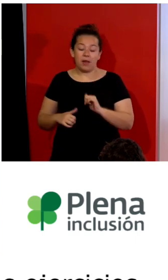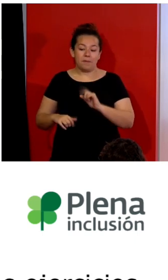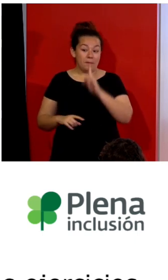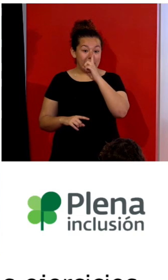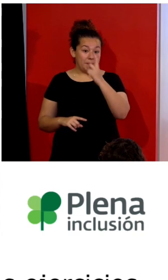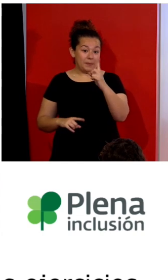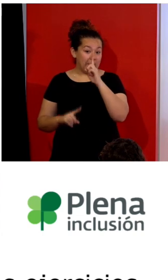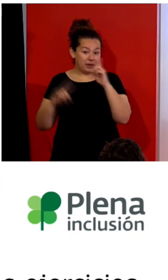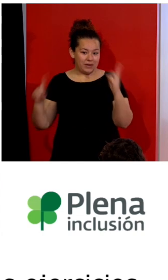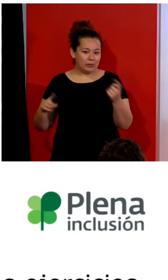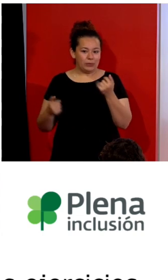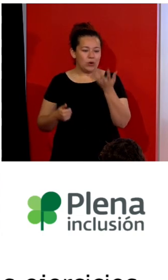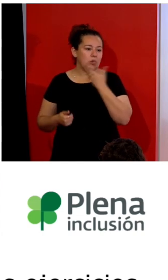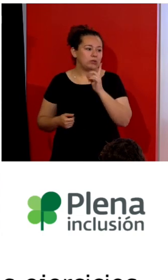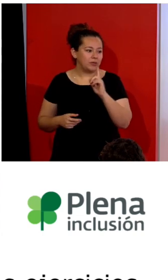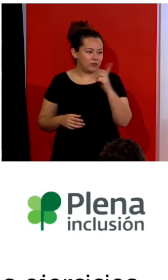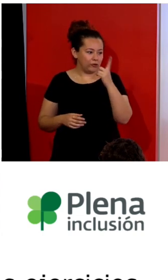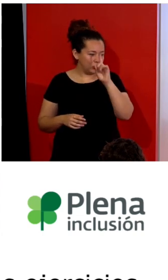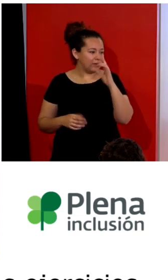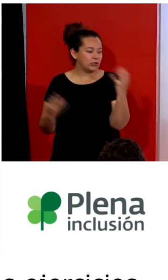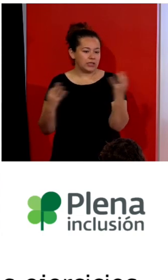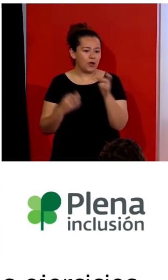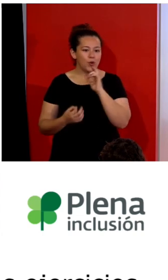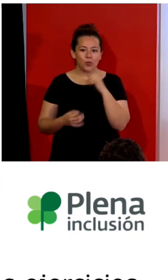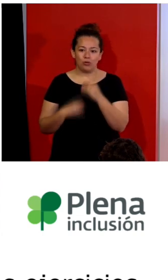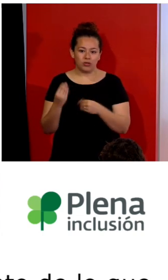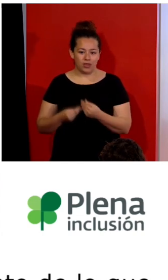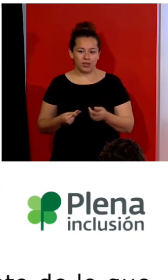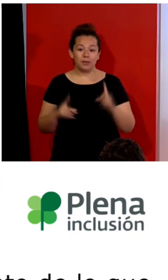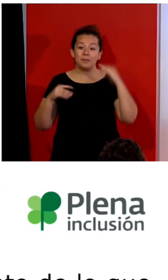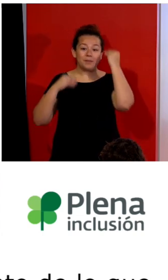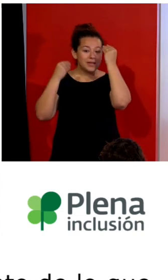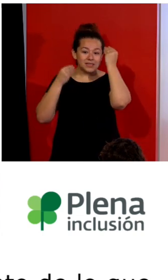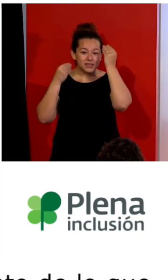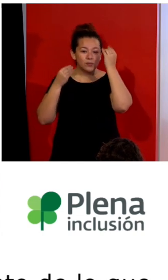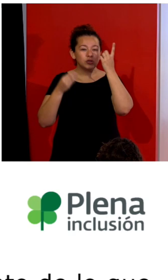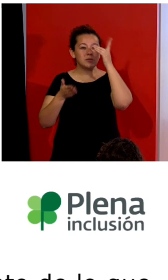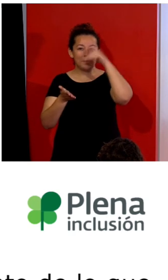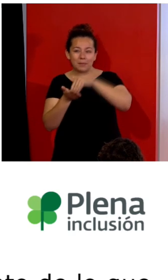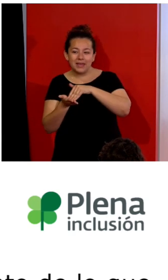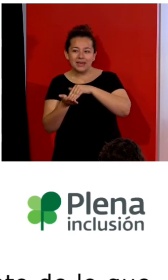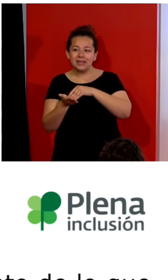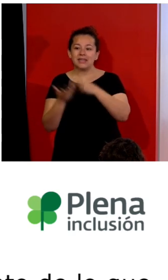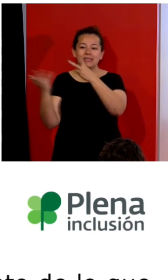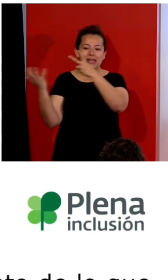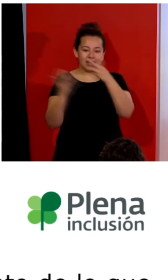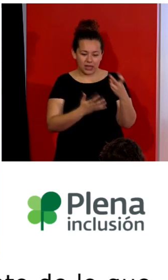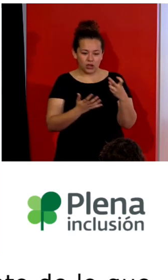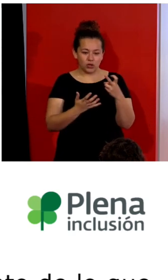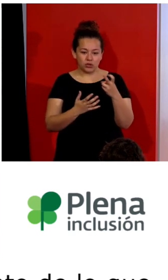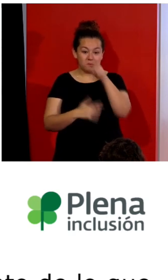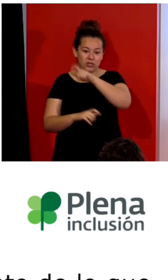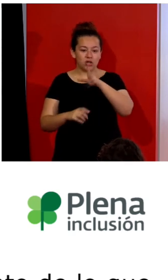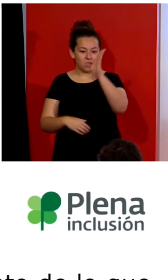de con lo que nos íbamos a encontrar, pensamos que lo más... Tuvimos 1.700 opositores